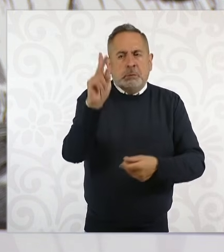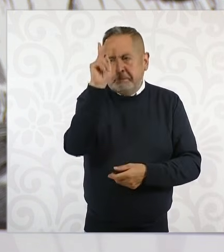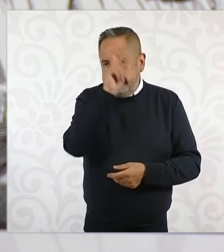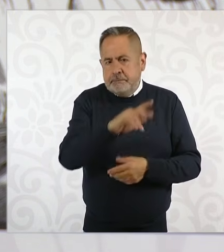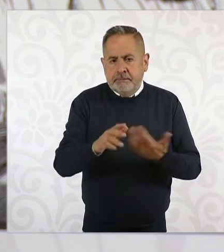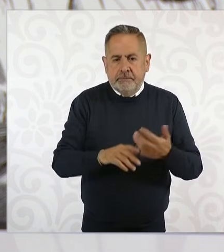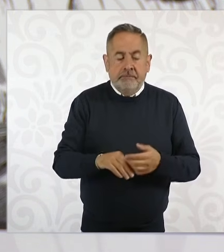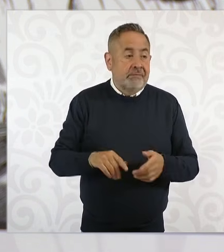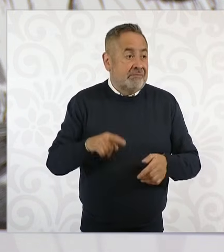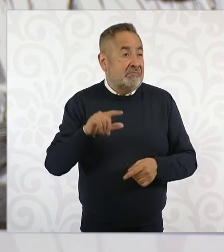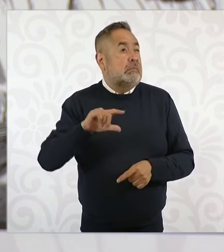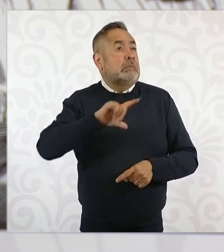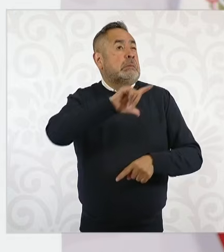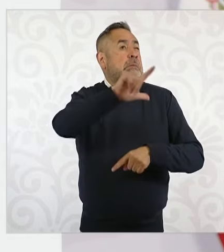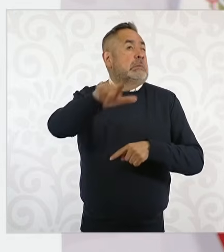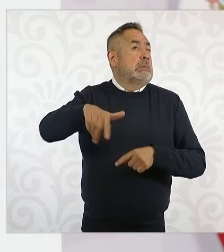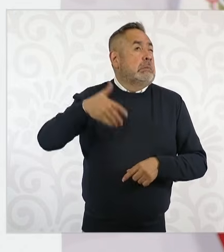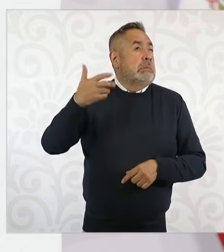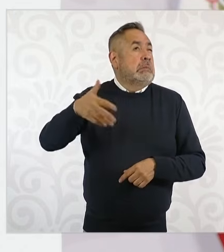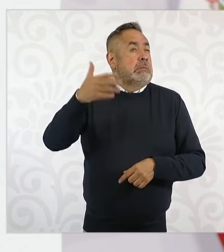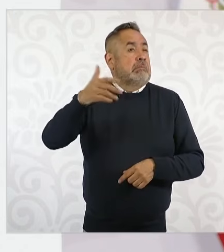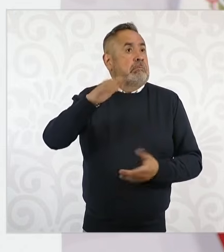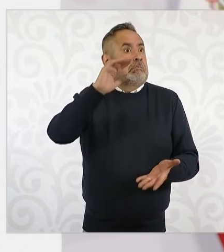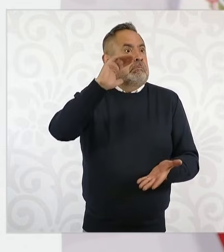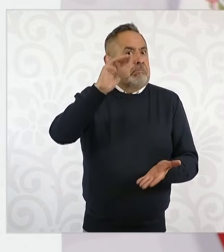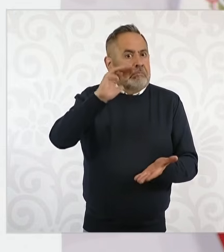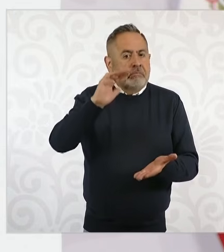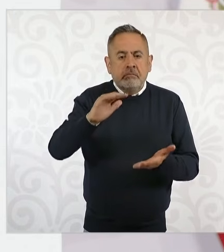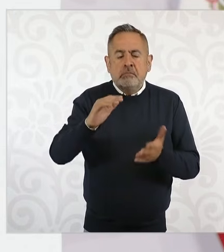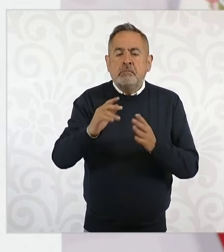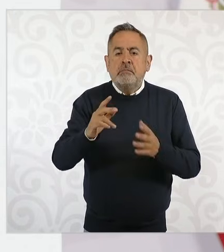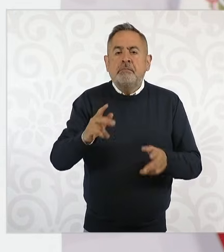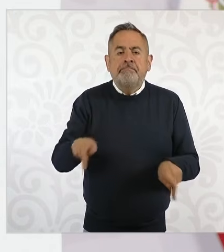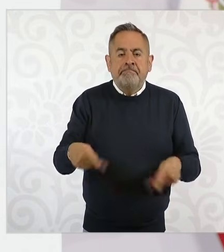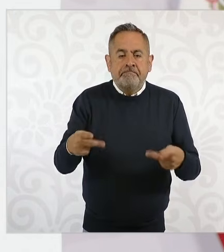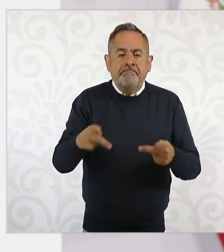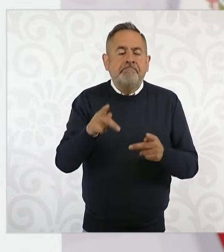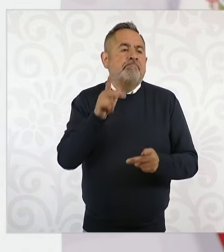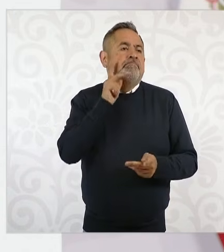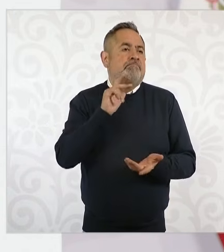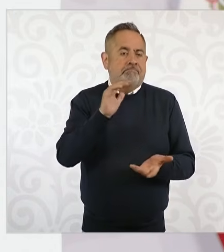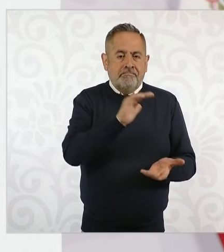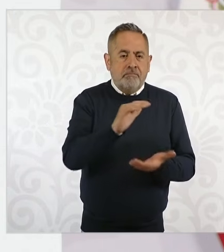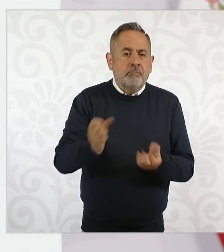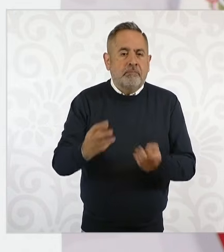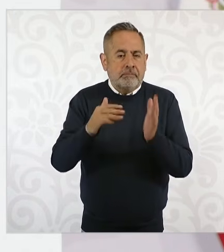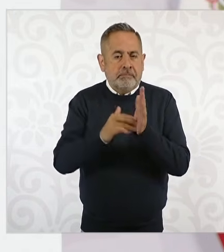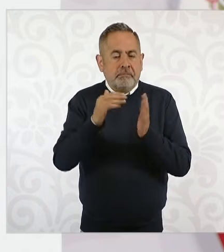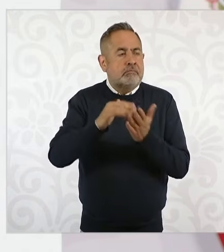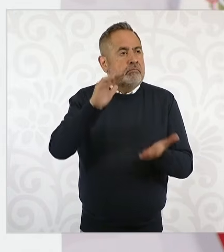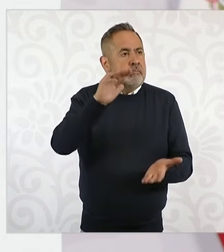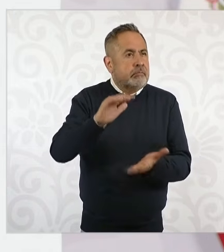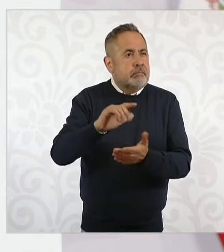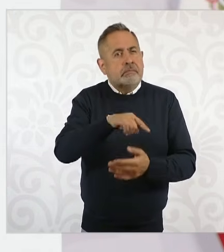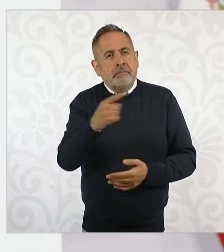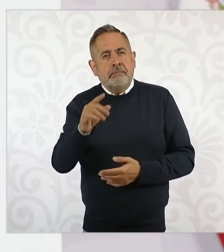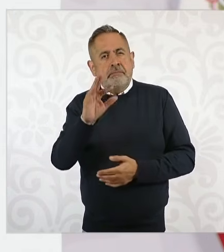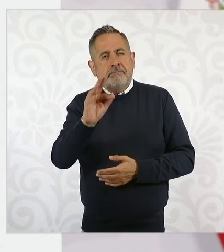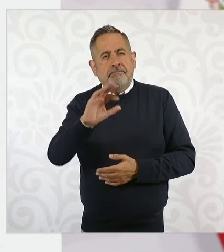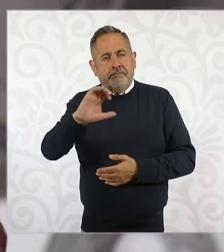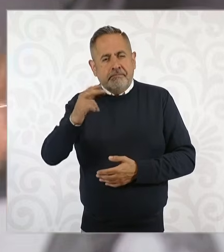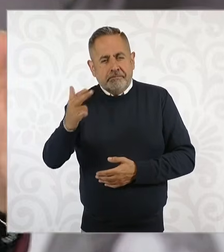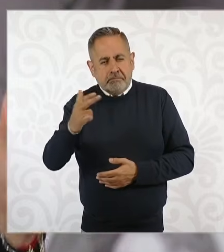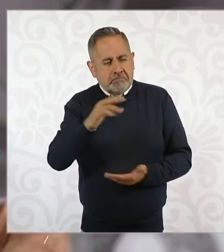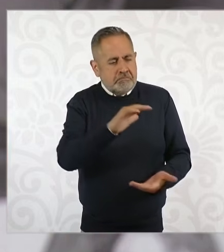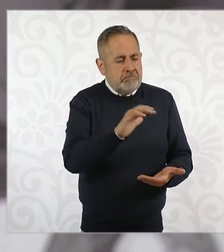después bajó la producción, fue bajando, todavía con Calderón todavía dio algo Cantarell